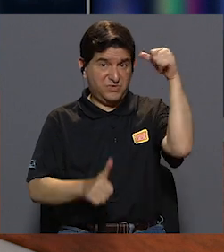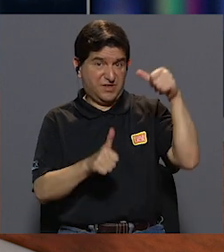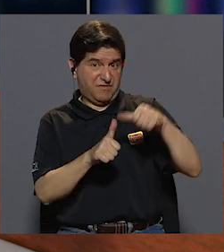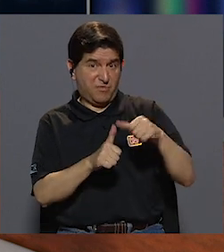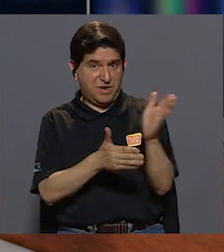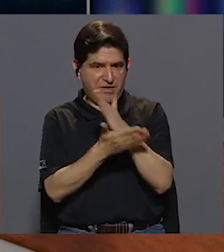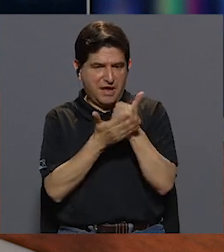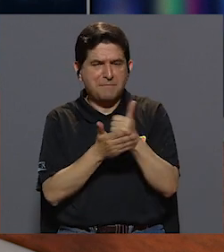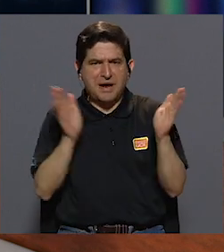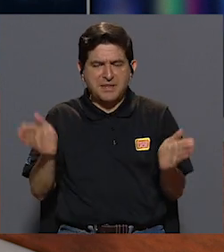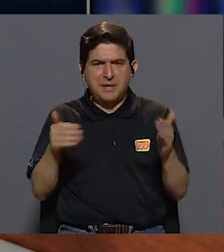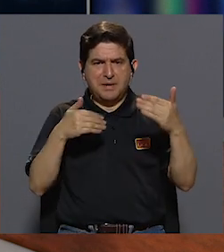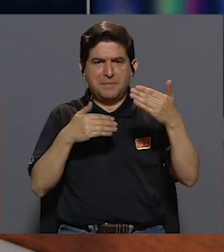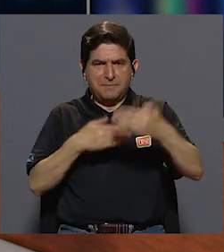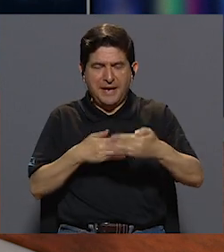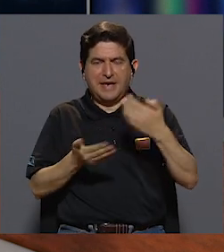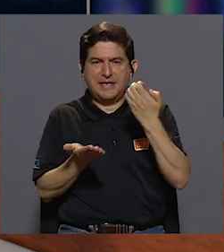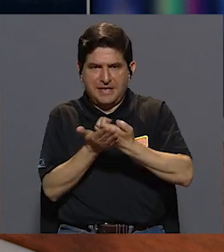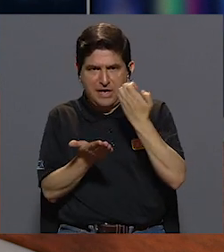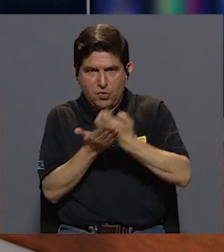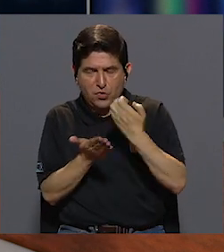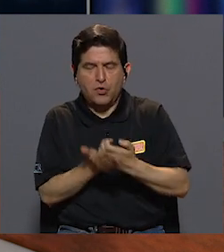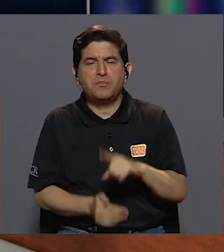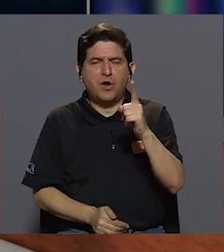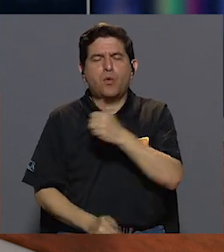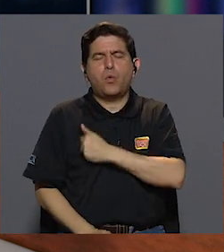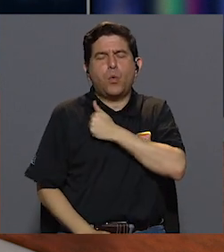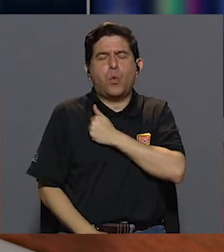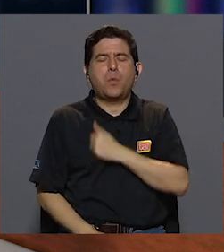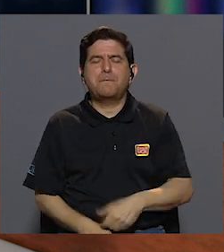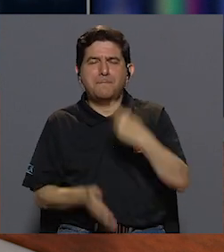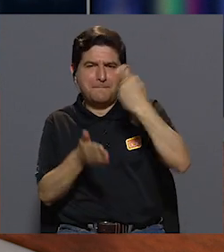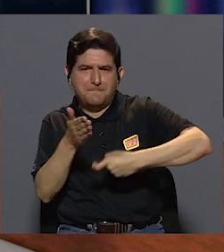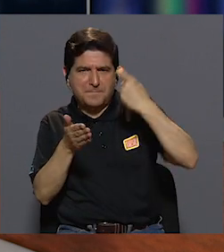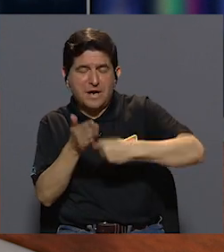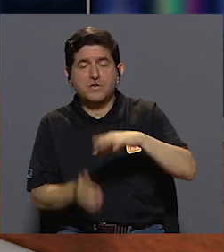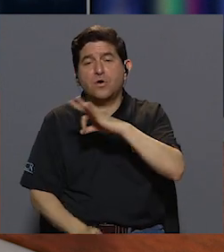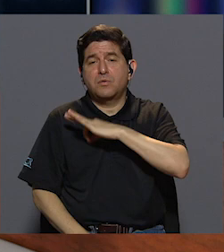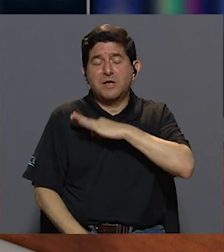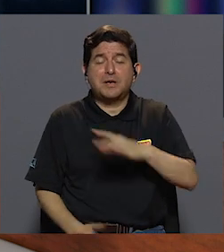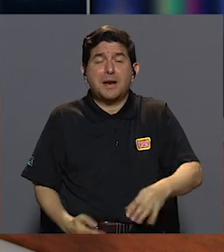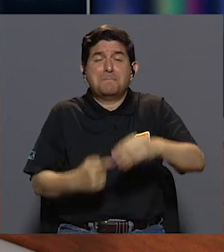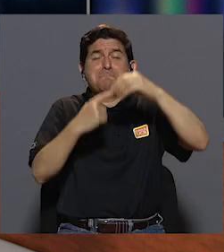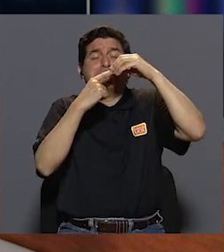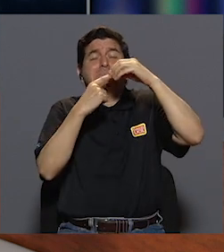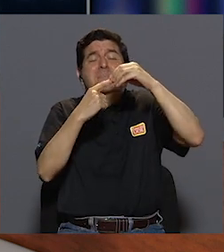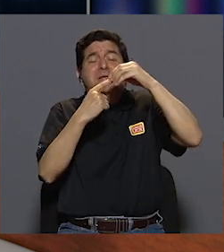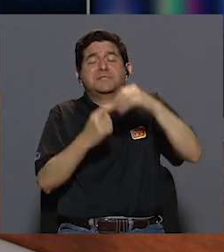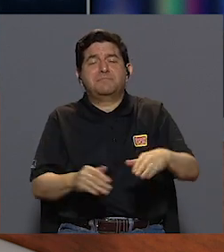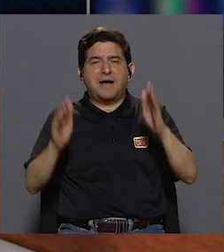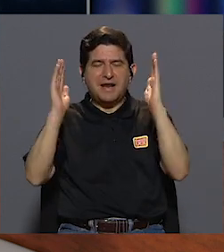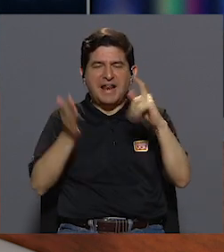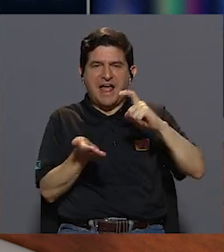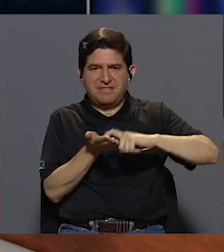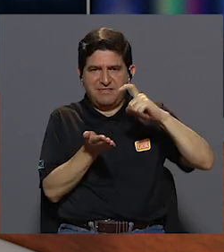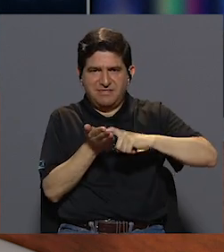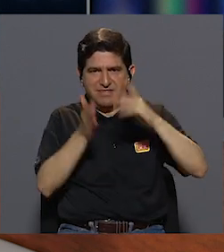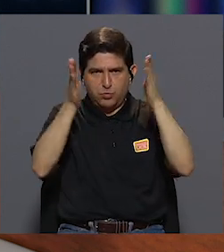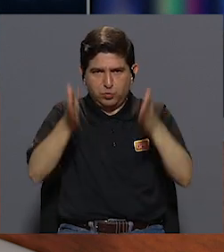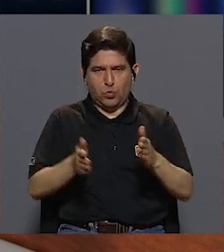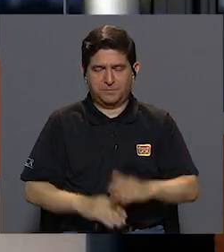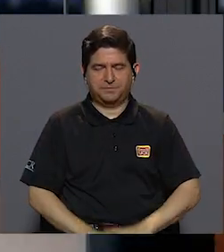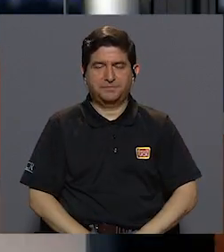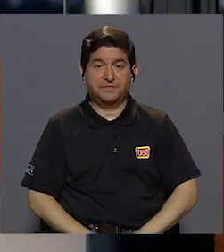Como usted recordará, parte del plan fiscal incorporaba una amnistía tributaria que beneficiaría principalmente a los grandes